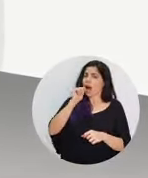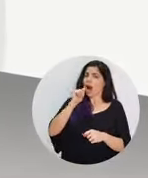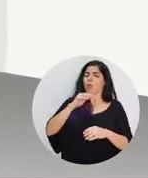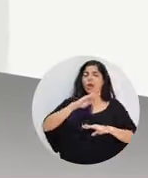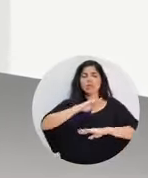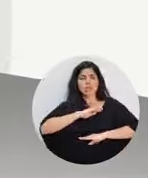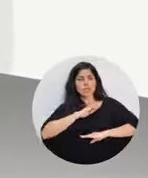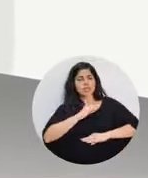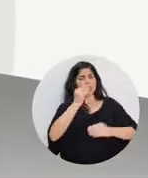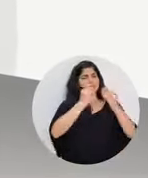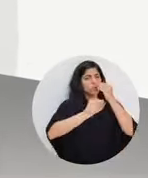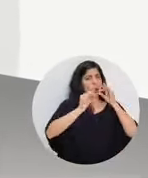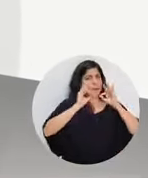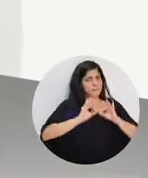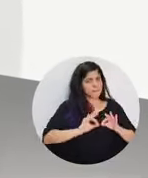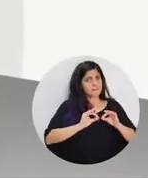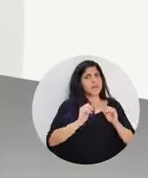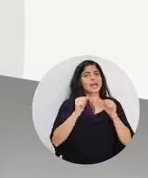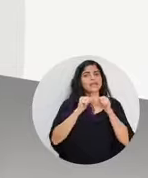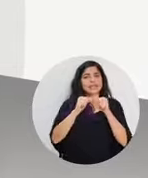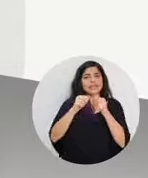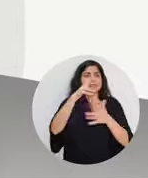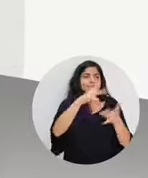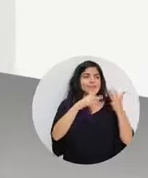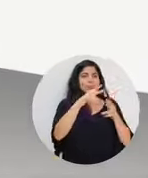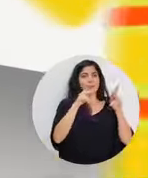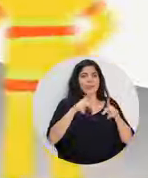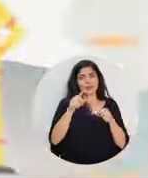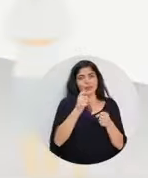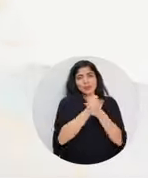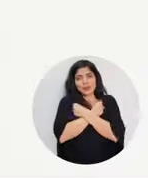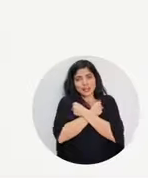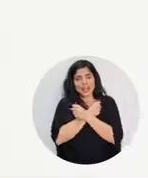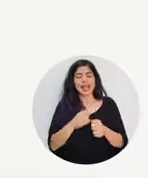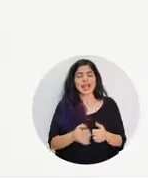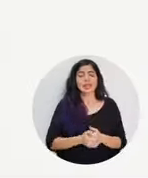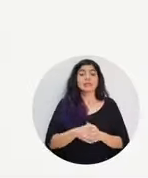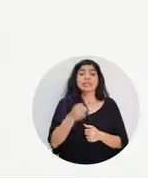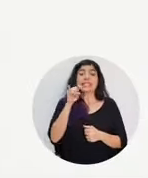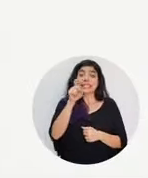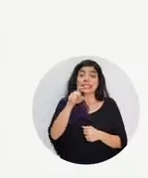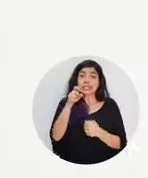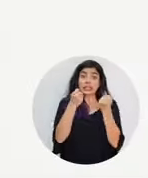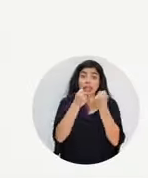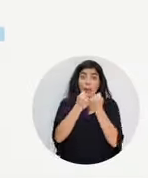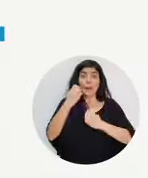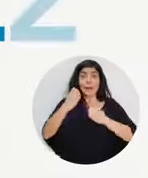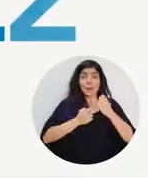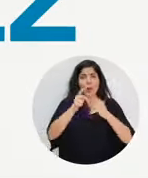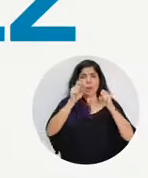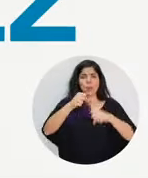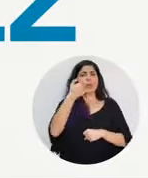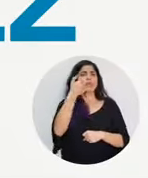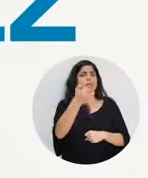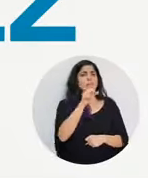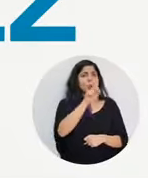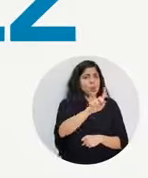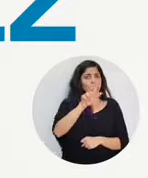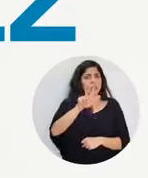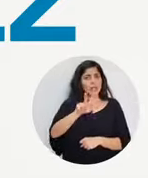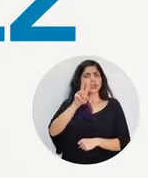Hidrátese, descanse, coma bien y manténgase en contacto con sus seres queridos. Si necesita apoyo emocional, no dude en llamar